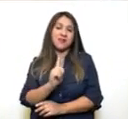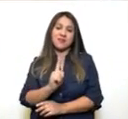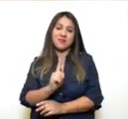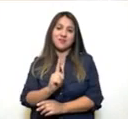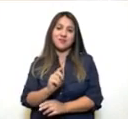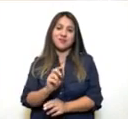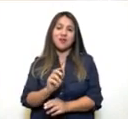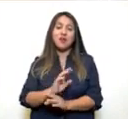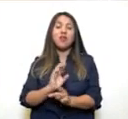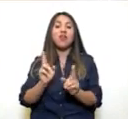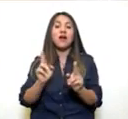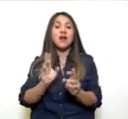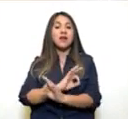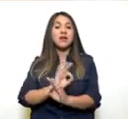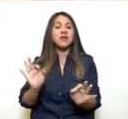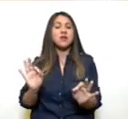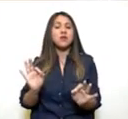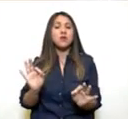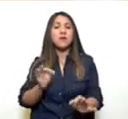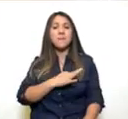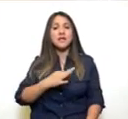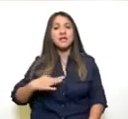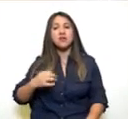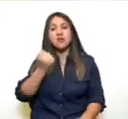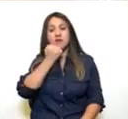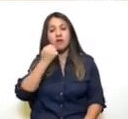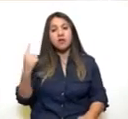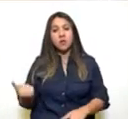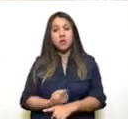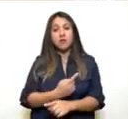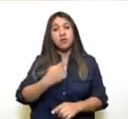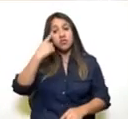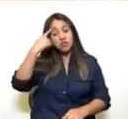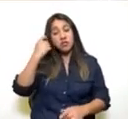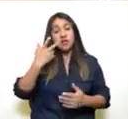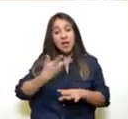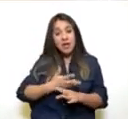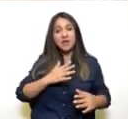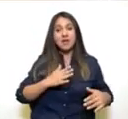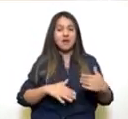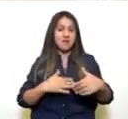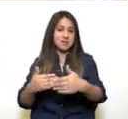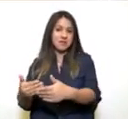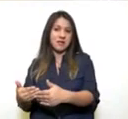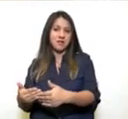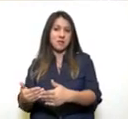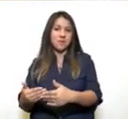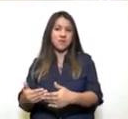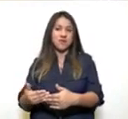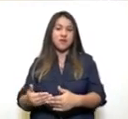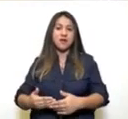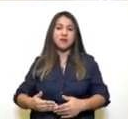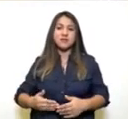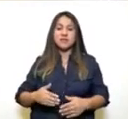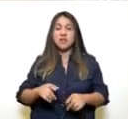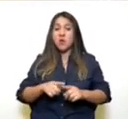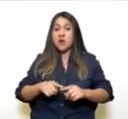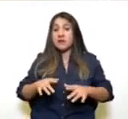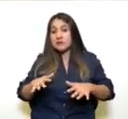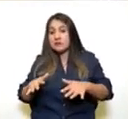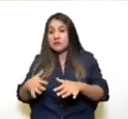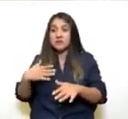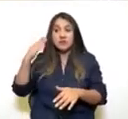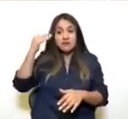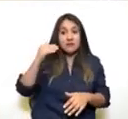ministro y en este minuto creo que vamos avanzando no firme inseguros todavía